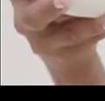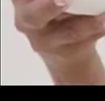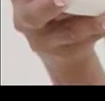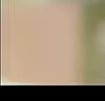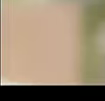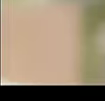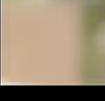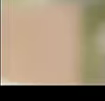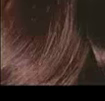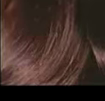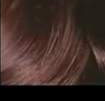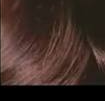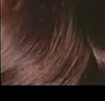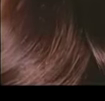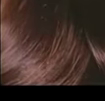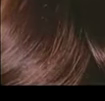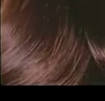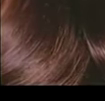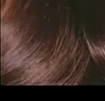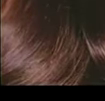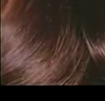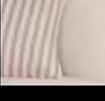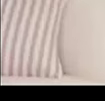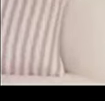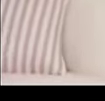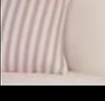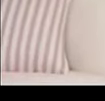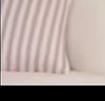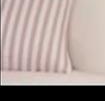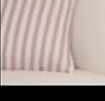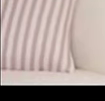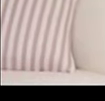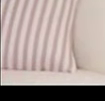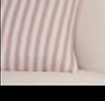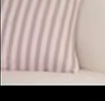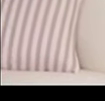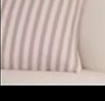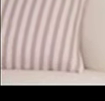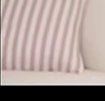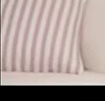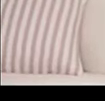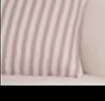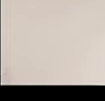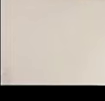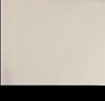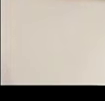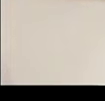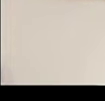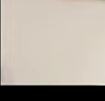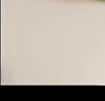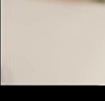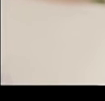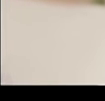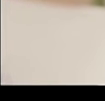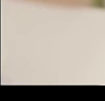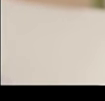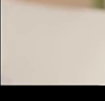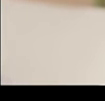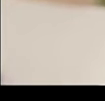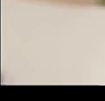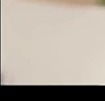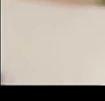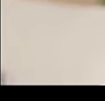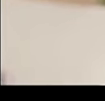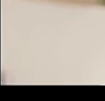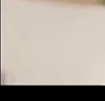casa. Y la verdad, nunca me había gustado tanto mi pelo. Tiene todos los ingredientes que siempre me han recomendado. Imagínate, no tiene ni